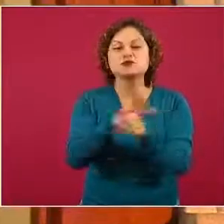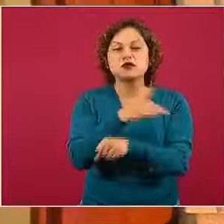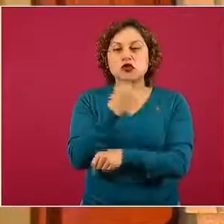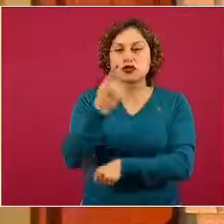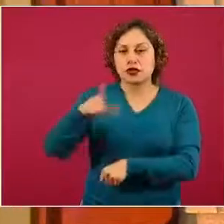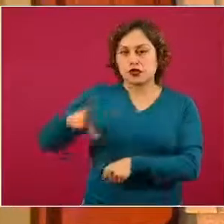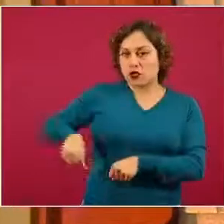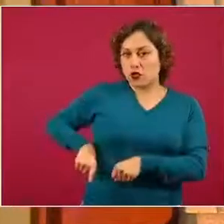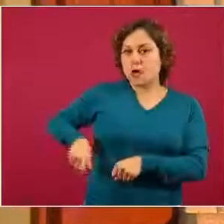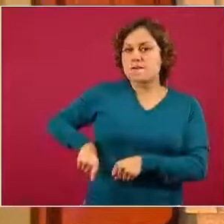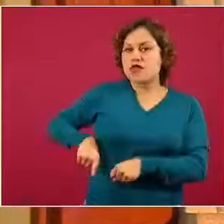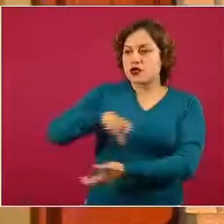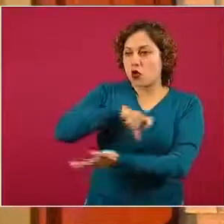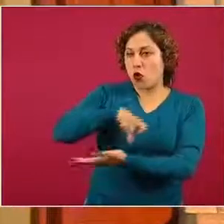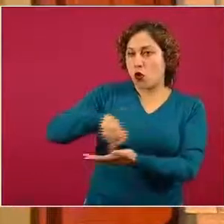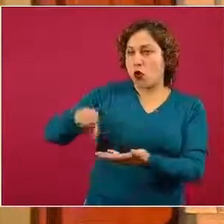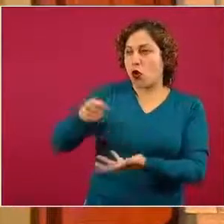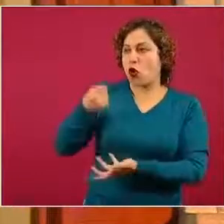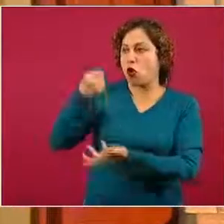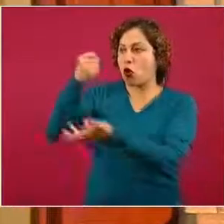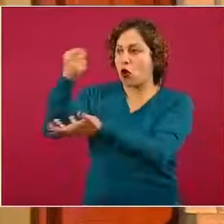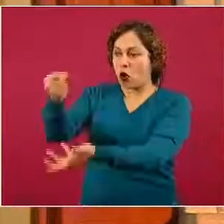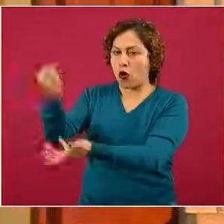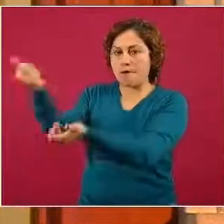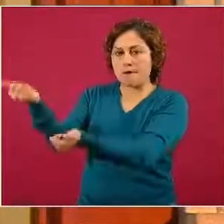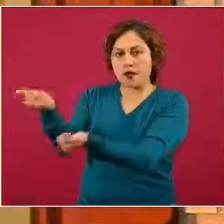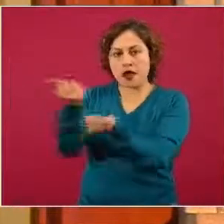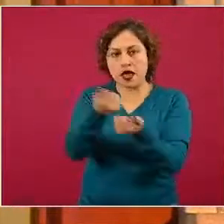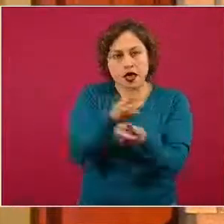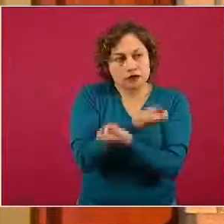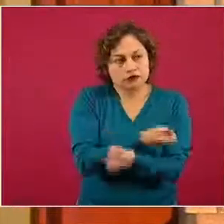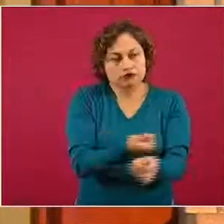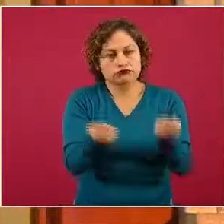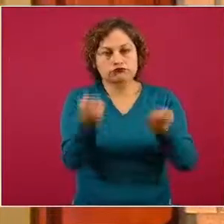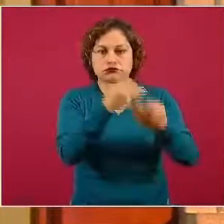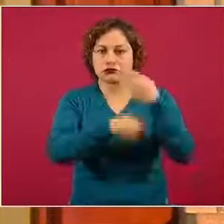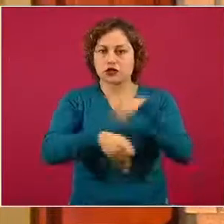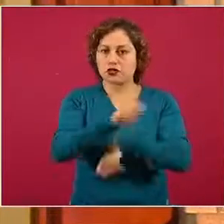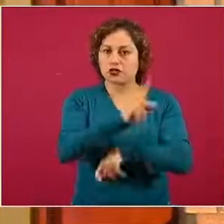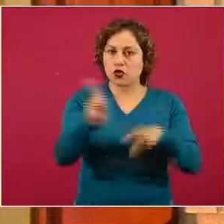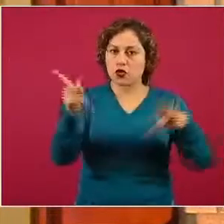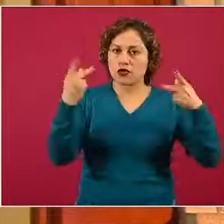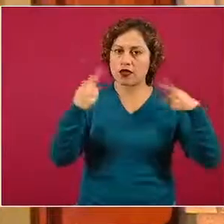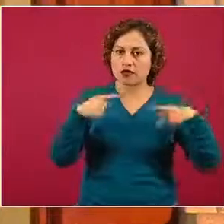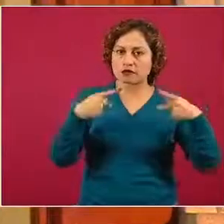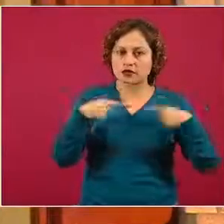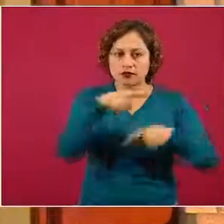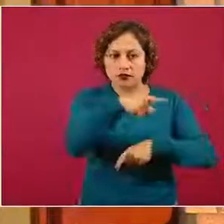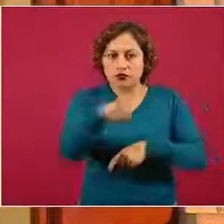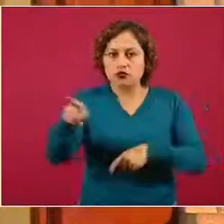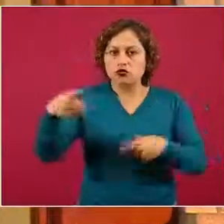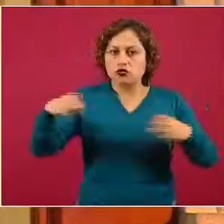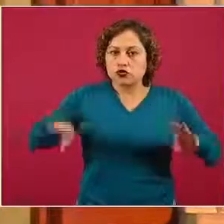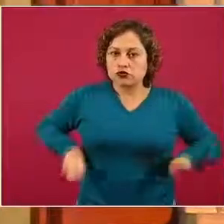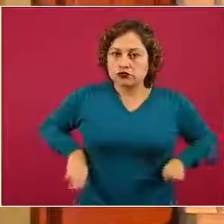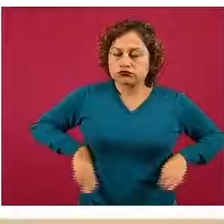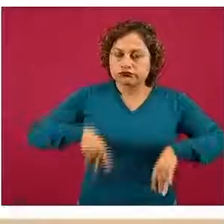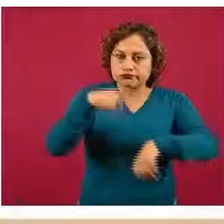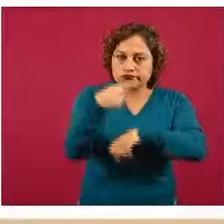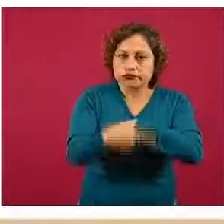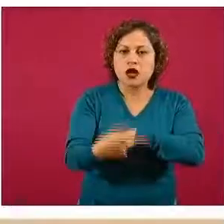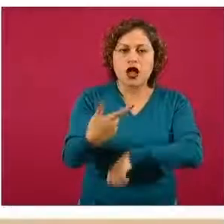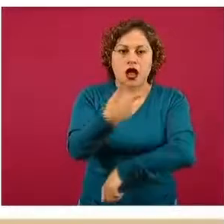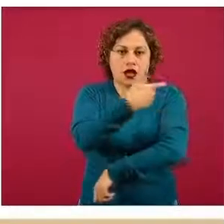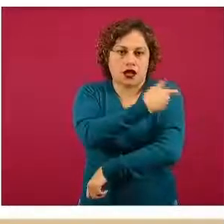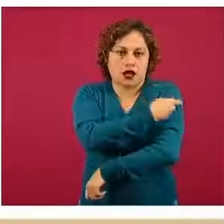y por lo tanto la hace gratuita a todas las poblaciones de riesgo que requieren esta vacuna en las diferentes unidades de salud